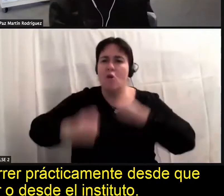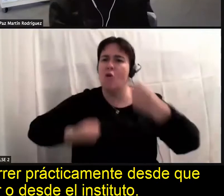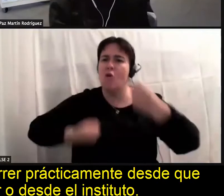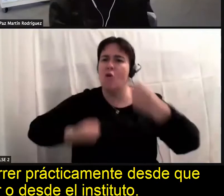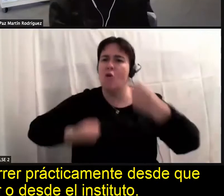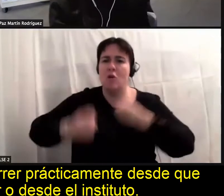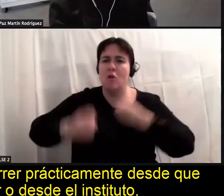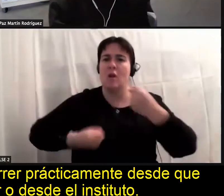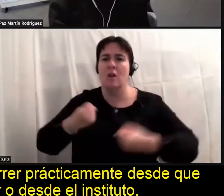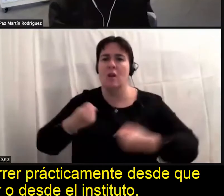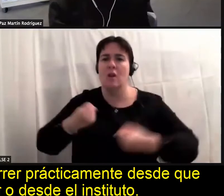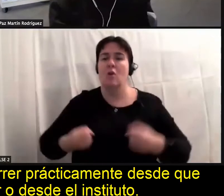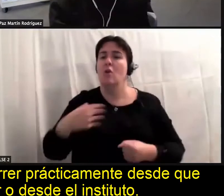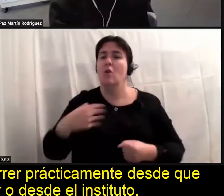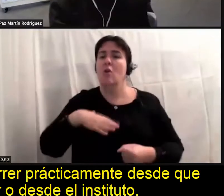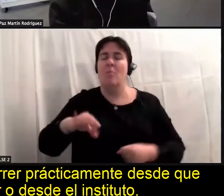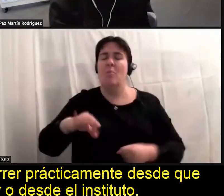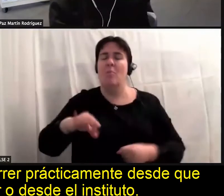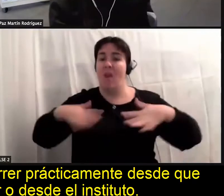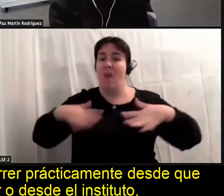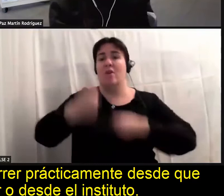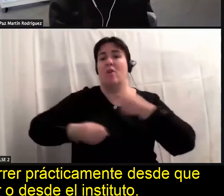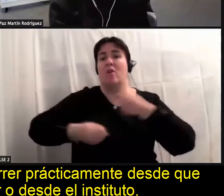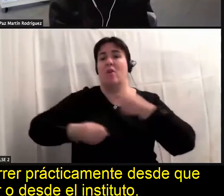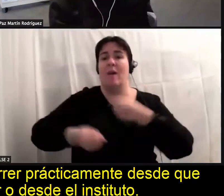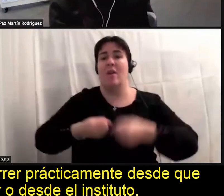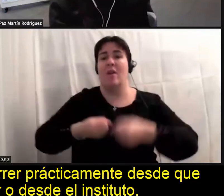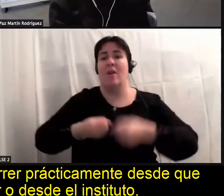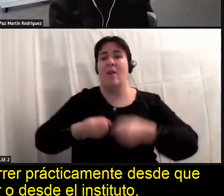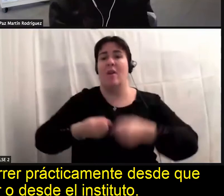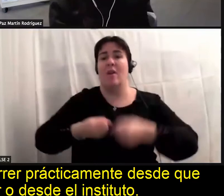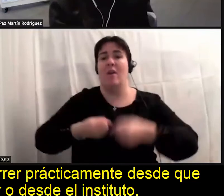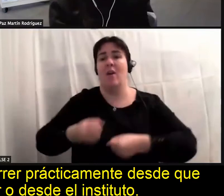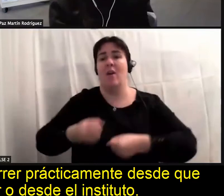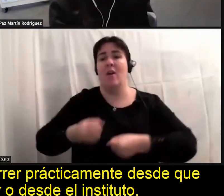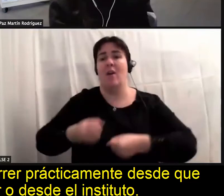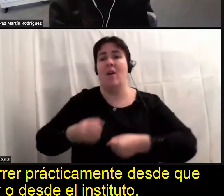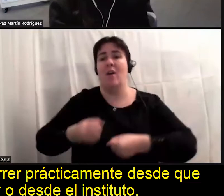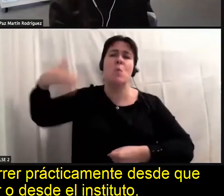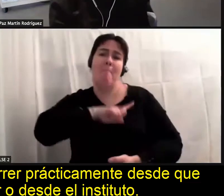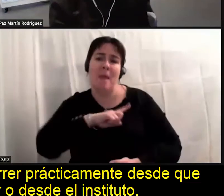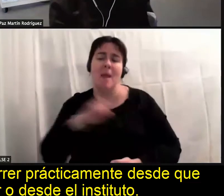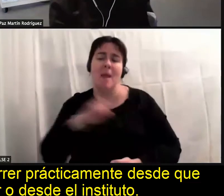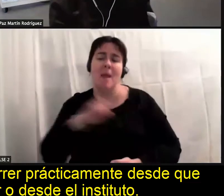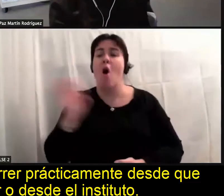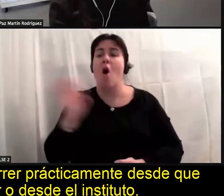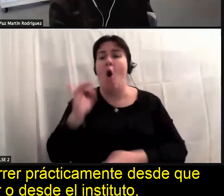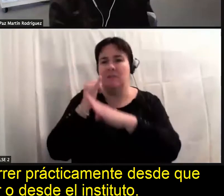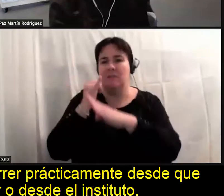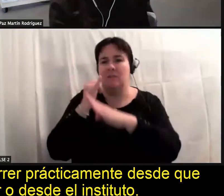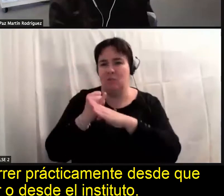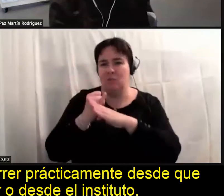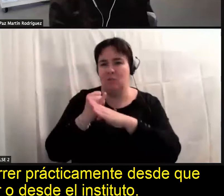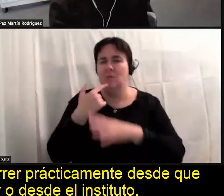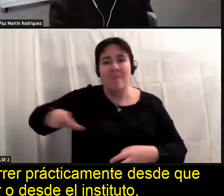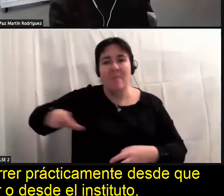ropa de correr prácticamente desde que hicieron el servicio militar o desde el instituto, gente que yo he ido por calles en